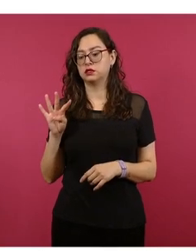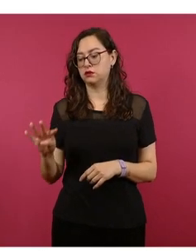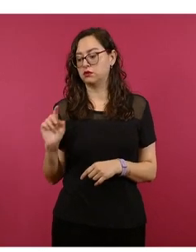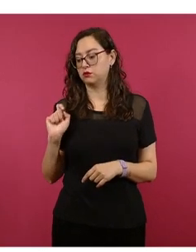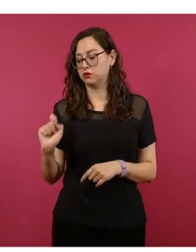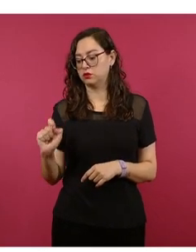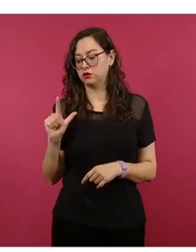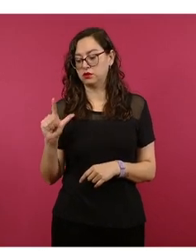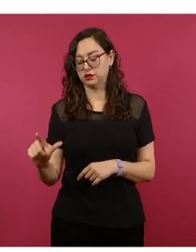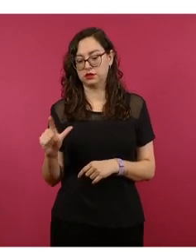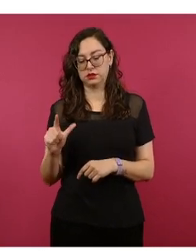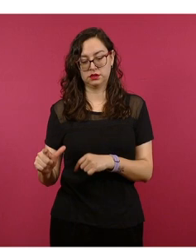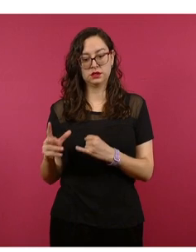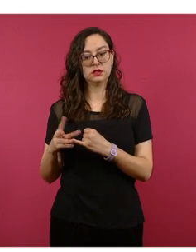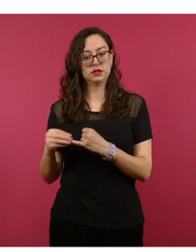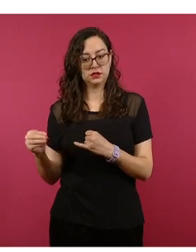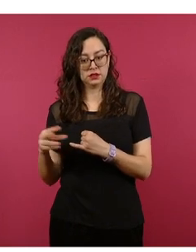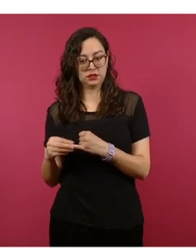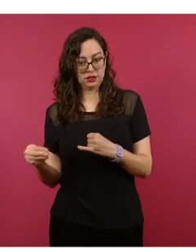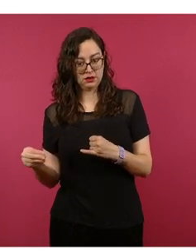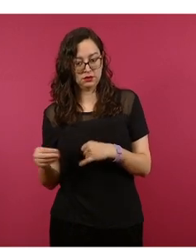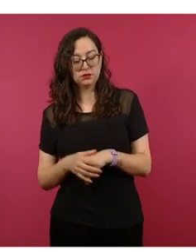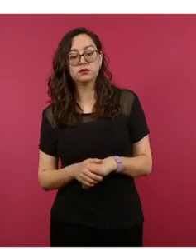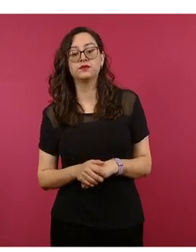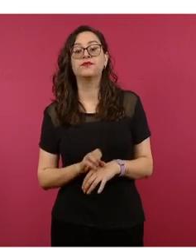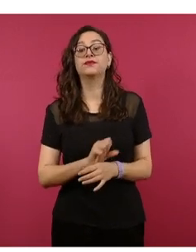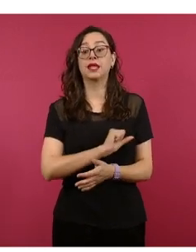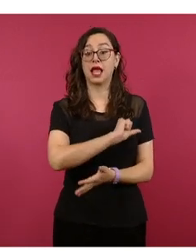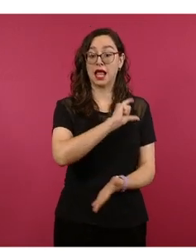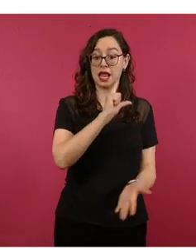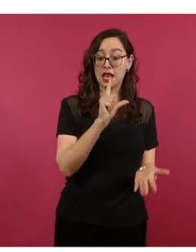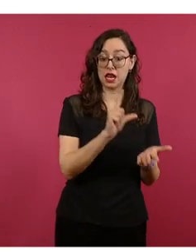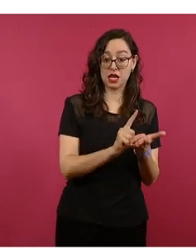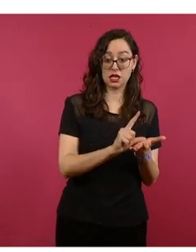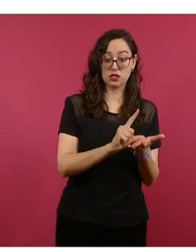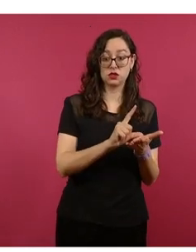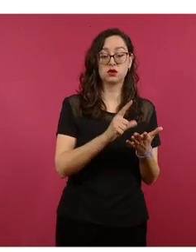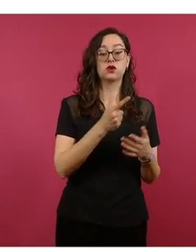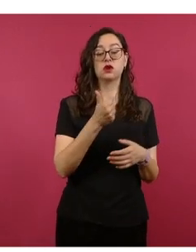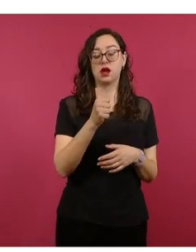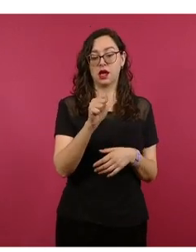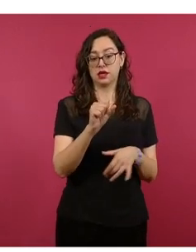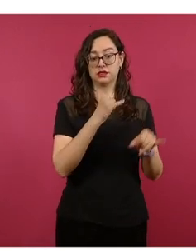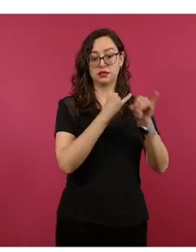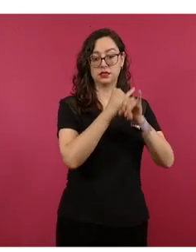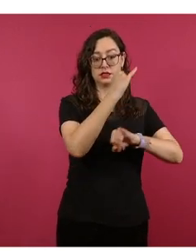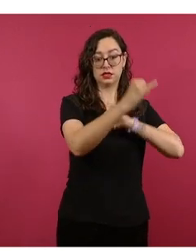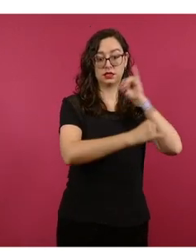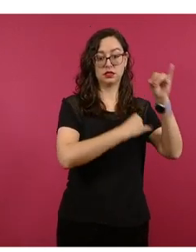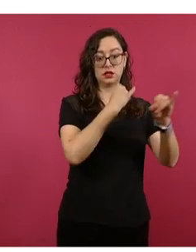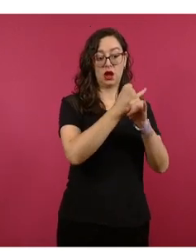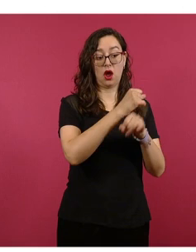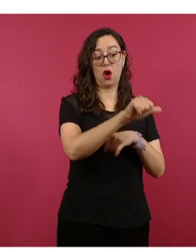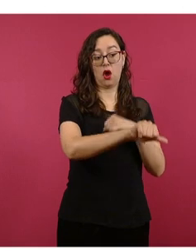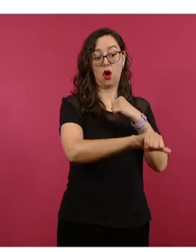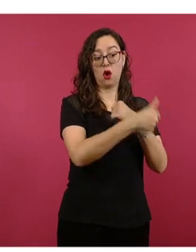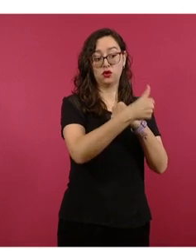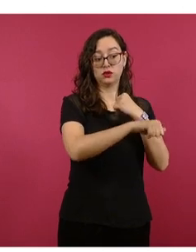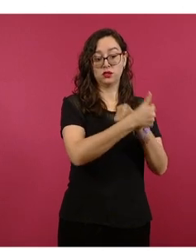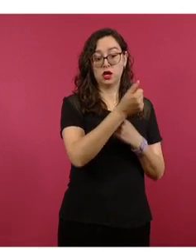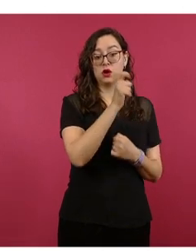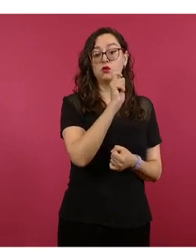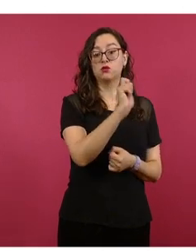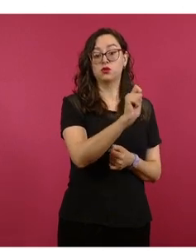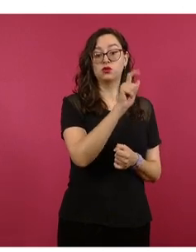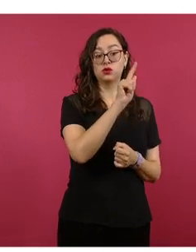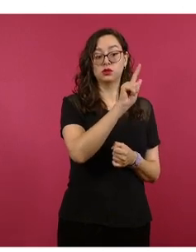centavos. En el caso del gas por litro, en el referente internacional, este estuvo en 11 pesos con 77 centavos y